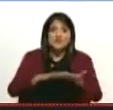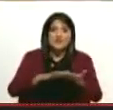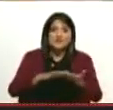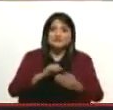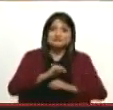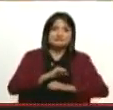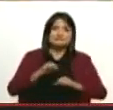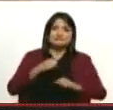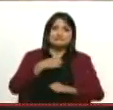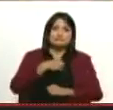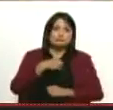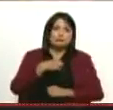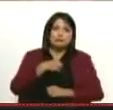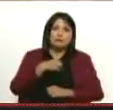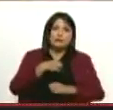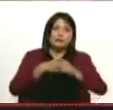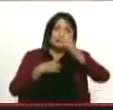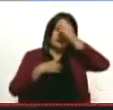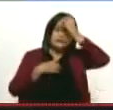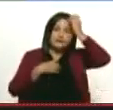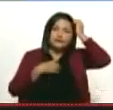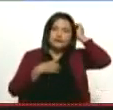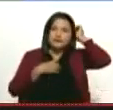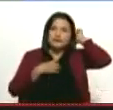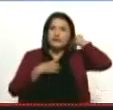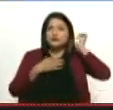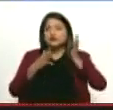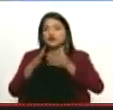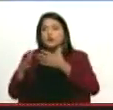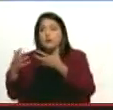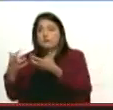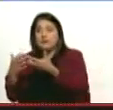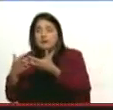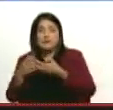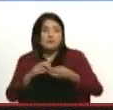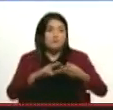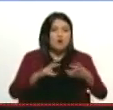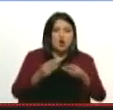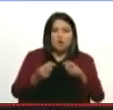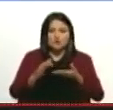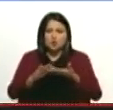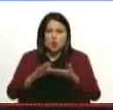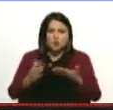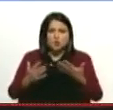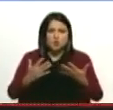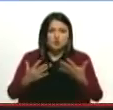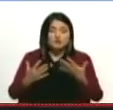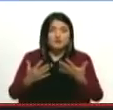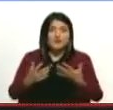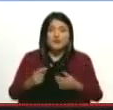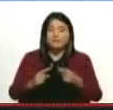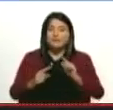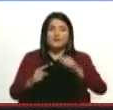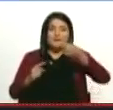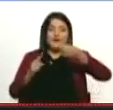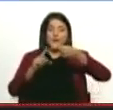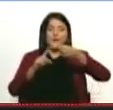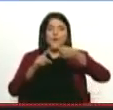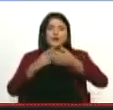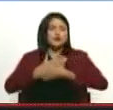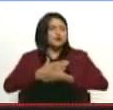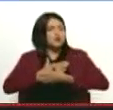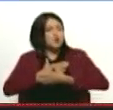los retos de la guerra y la paz sin la solidaridad no podemos resolver